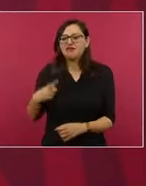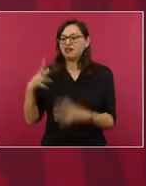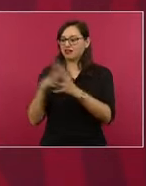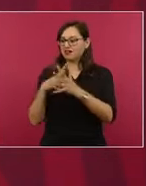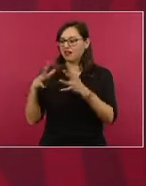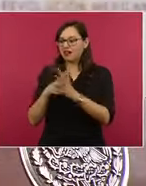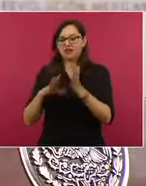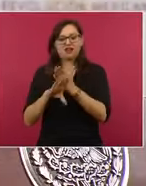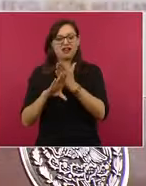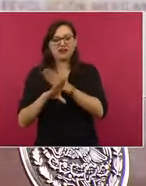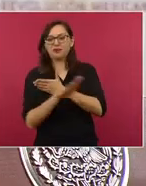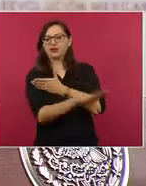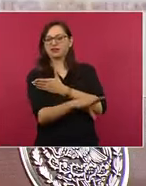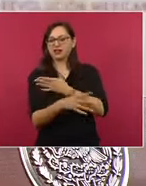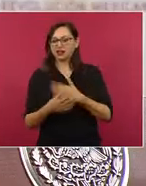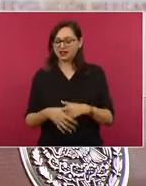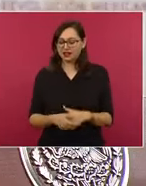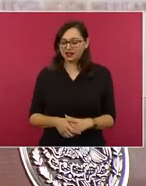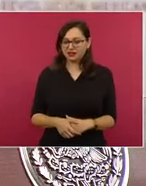¿Por qué